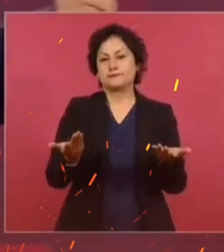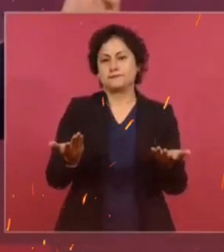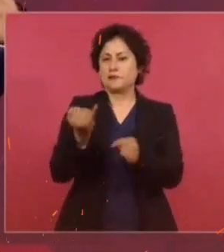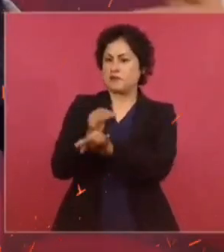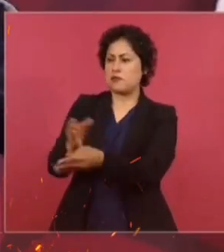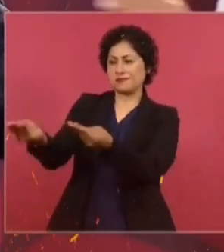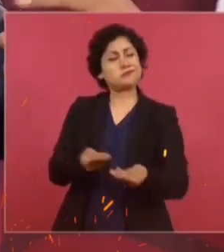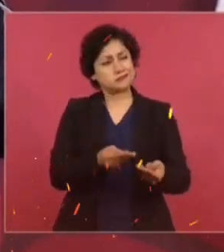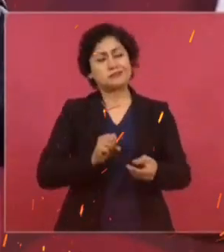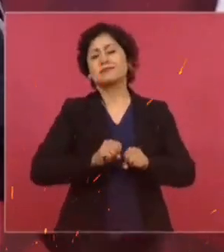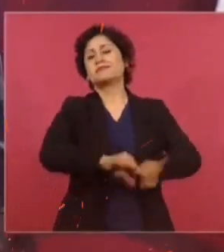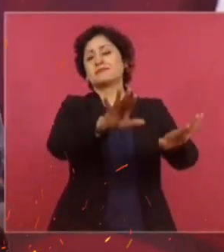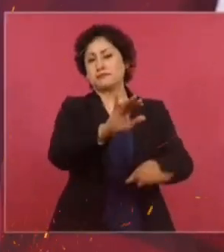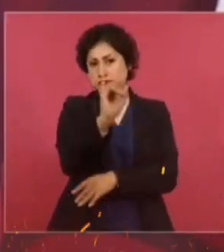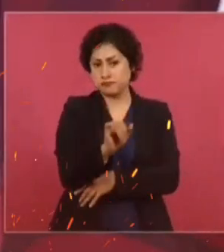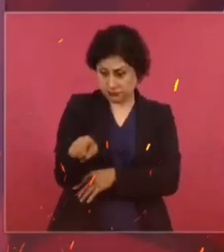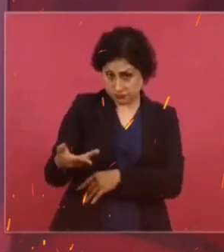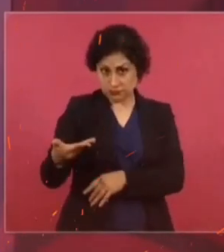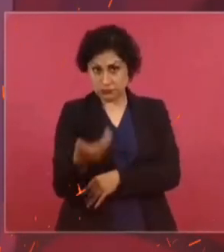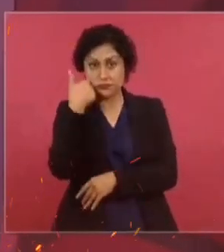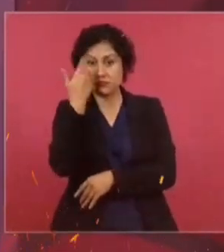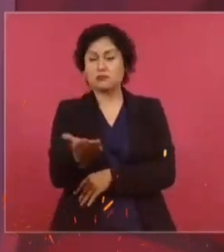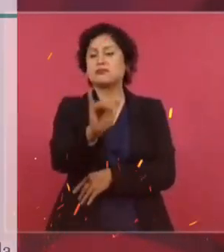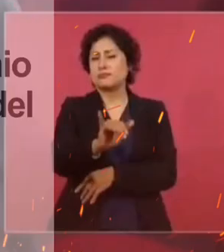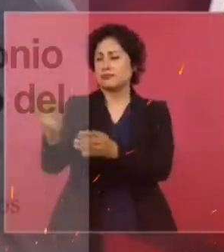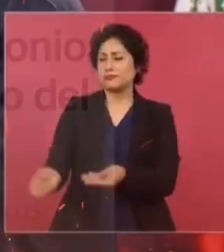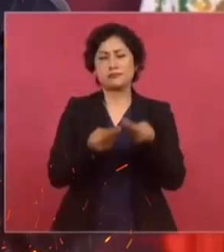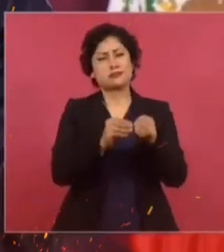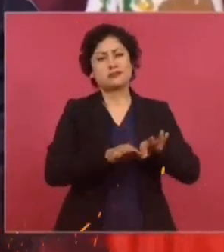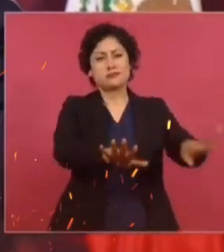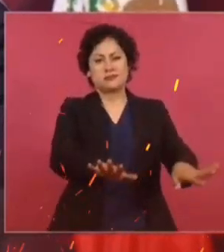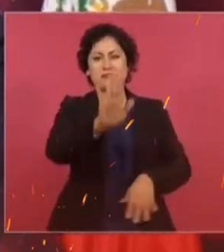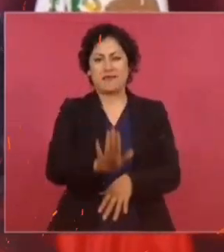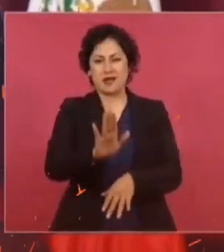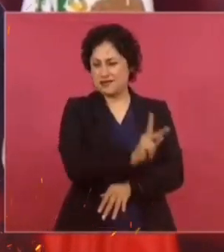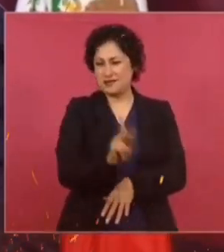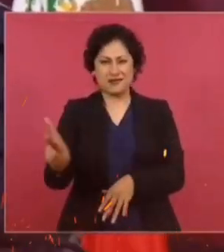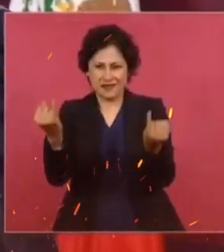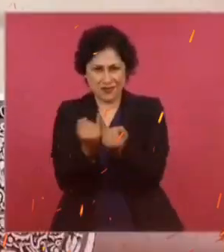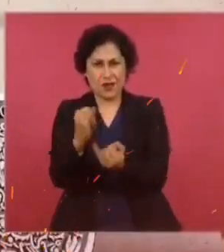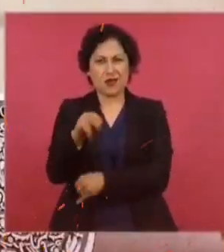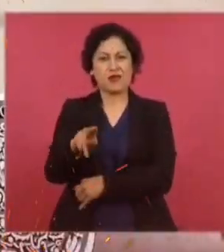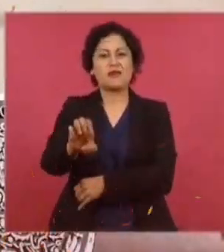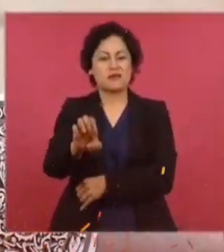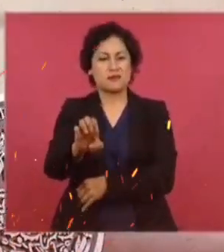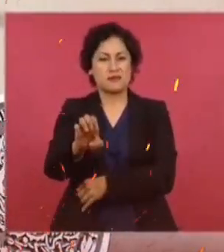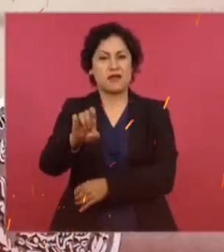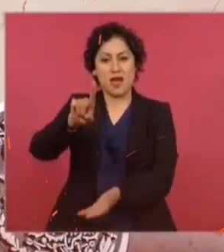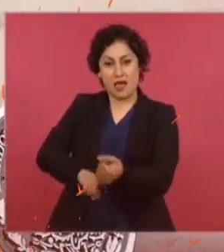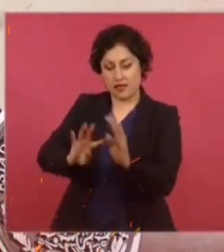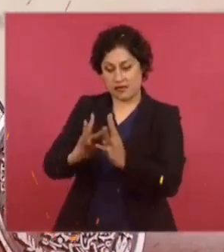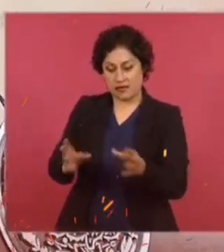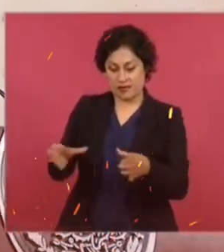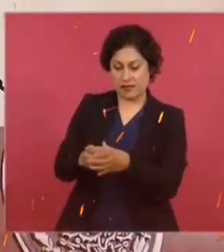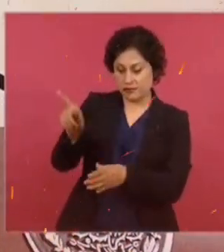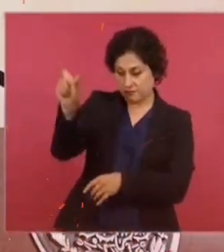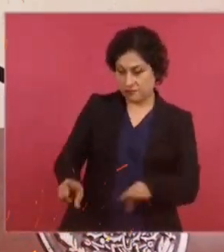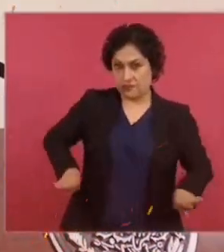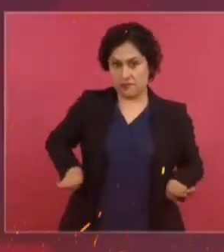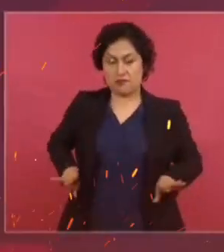conocer toda esta información que están solicitando. Es un poco lo del INE, que una consejera